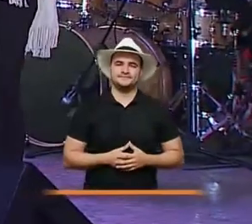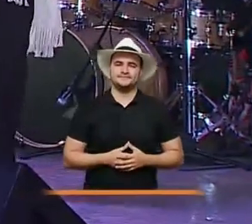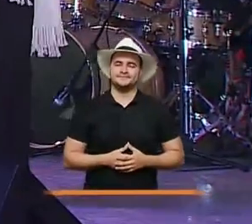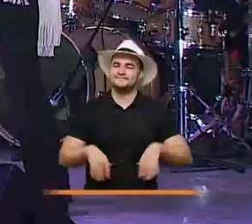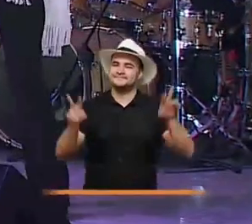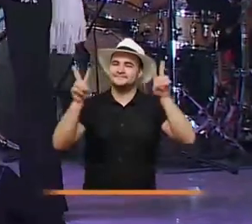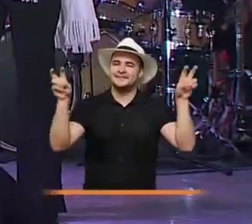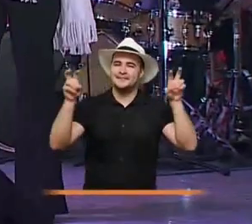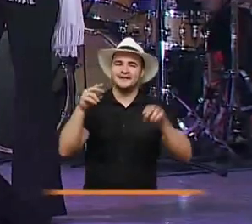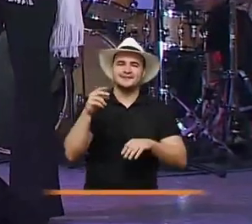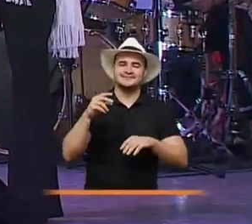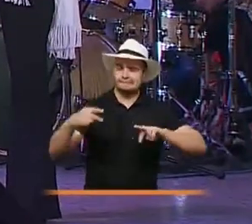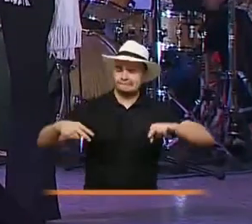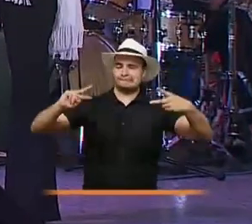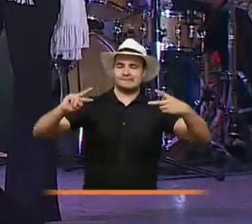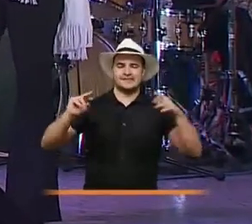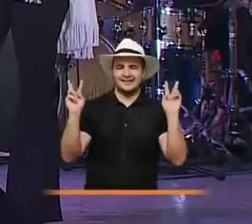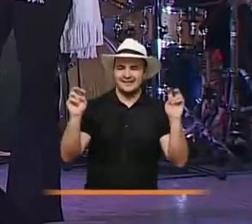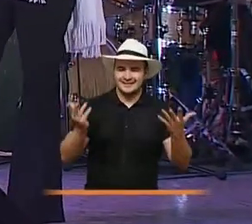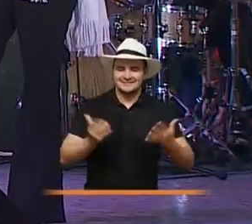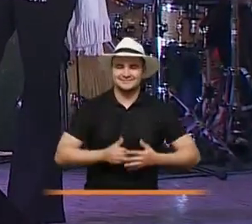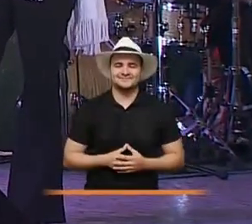el tema de controversia efe